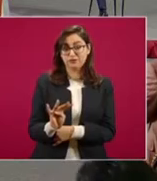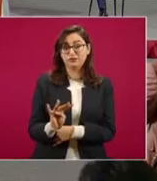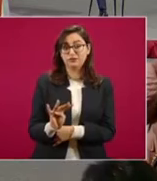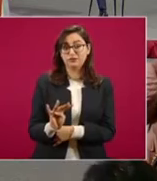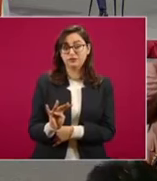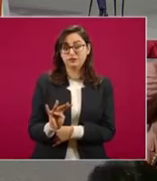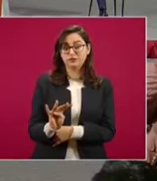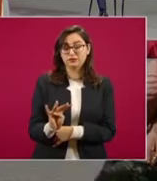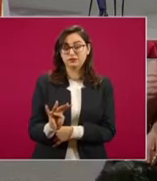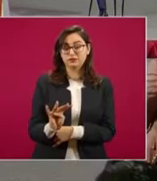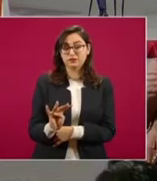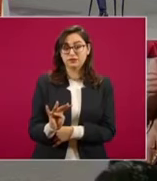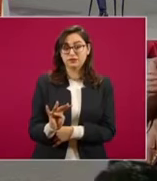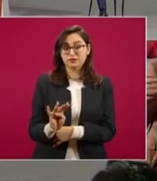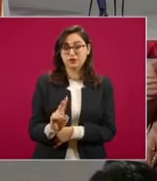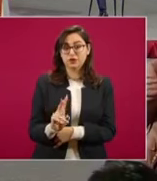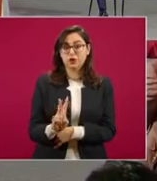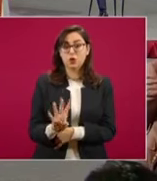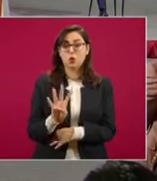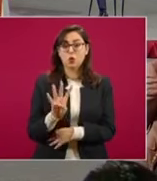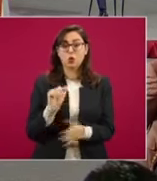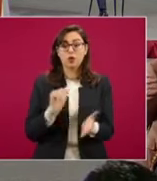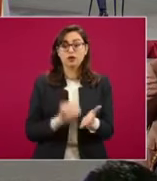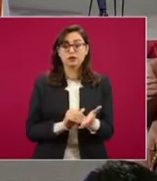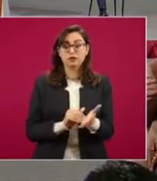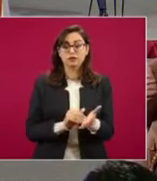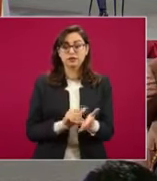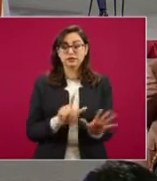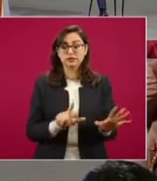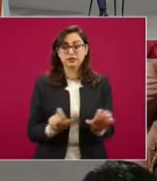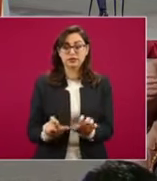19 es 4000